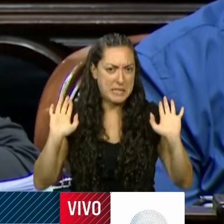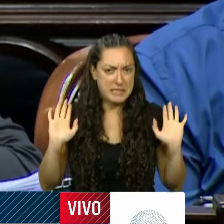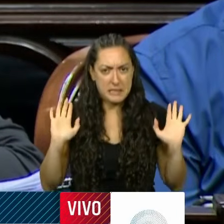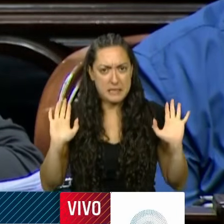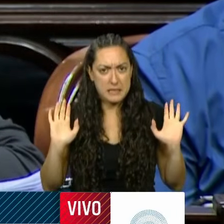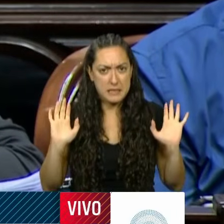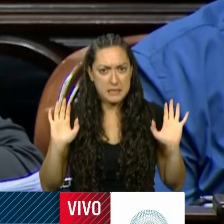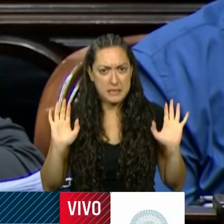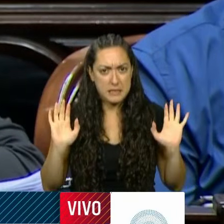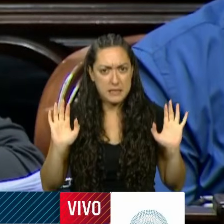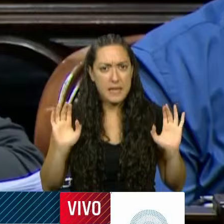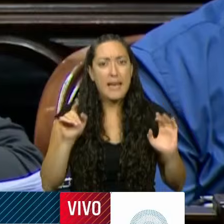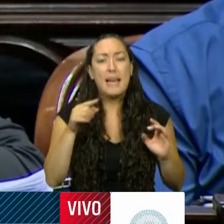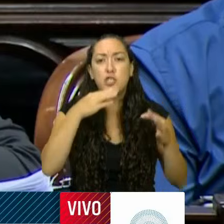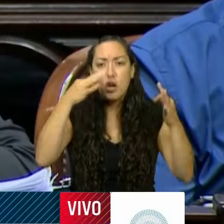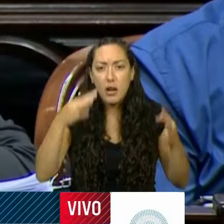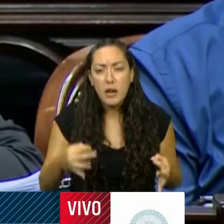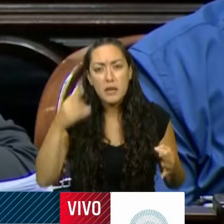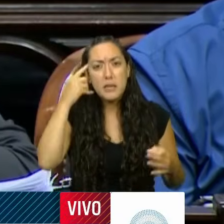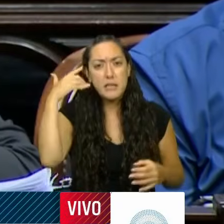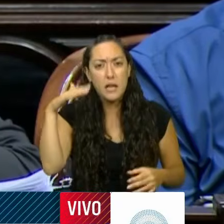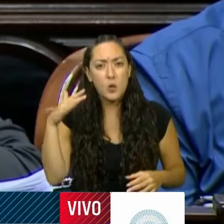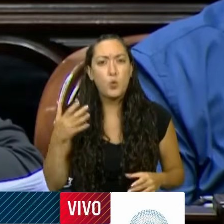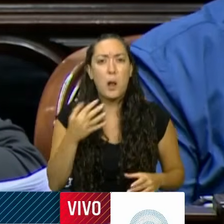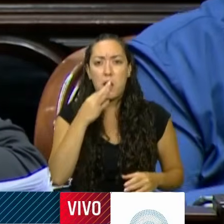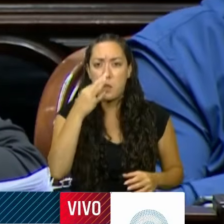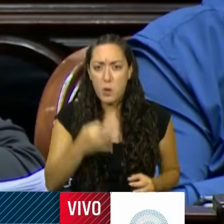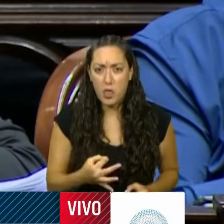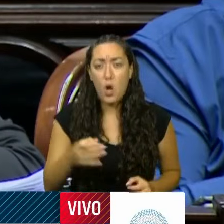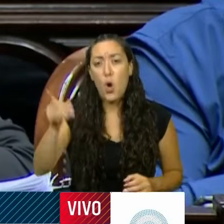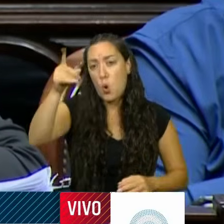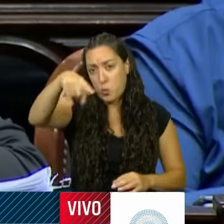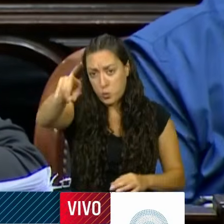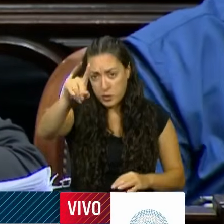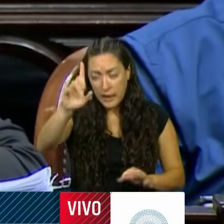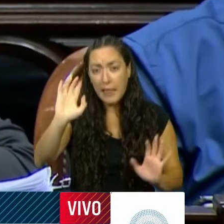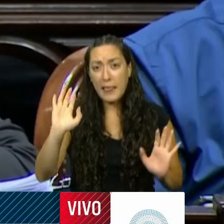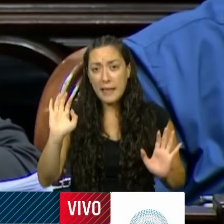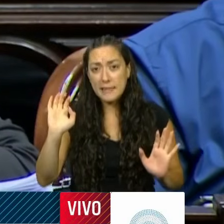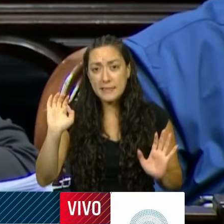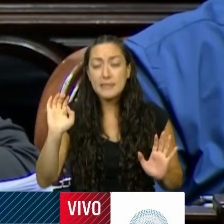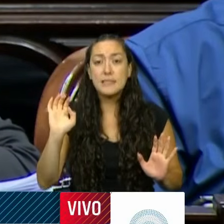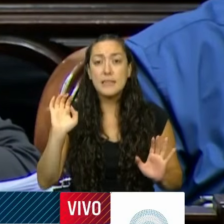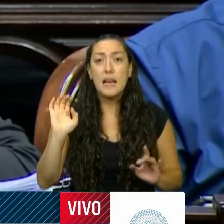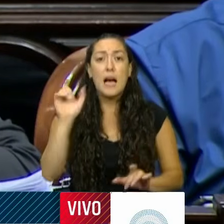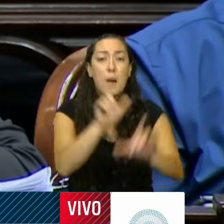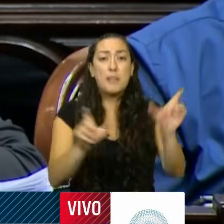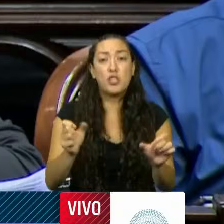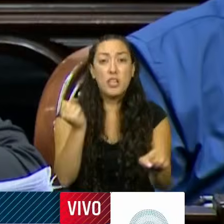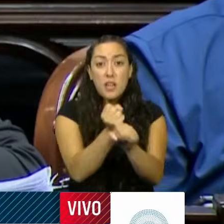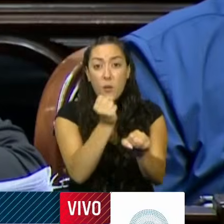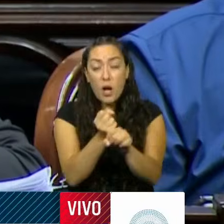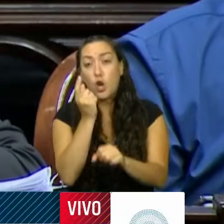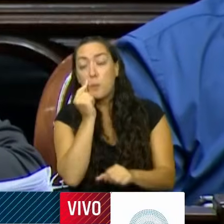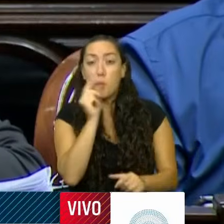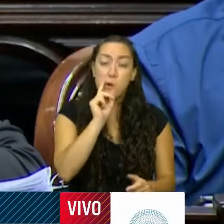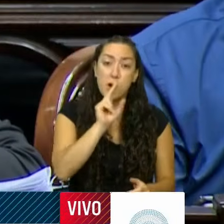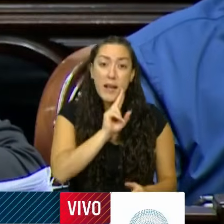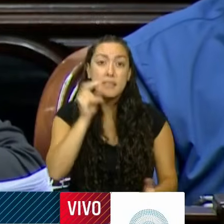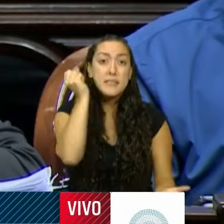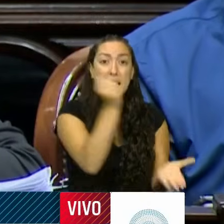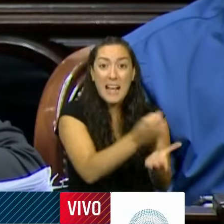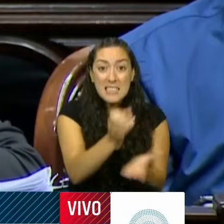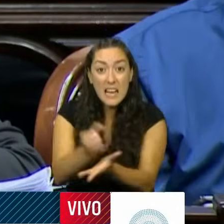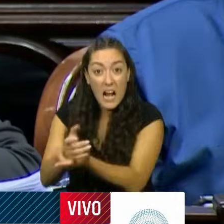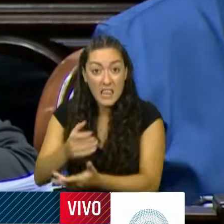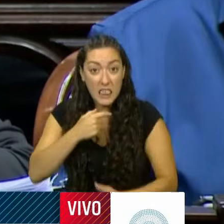porque eso es honestidad intelectual. Ustedes quieren castigar al trabajador y la trabajadora